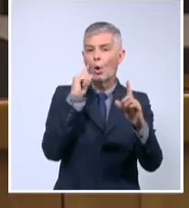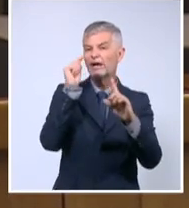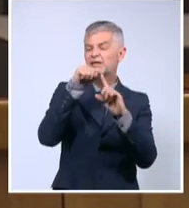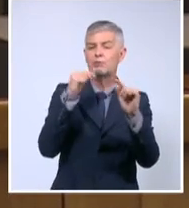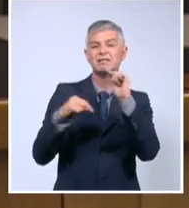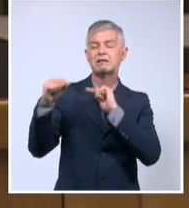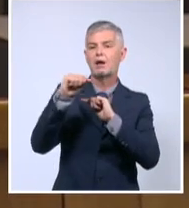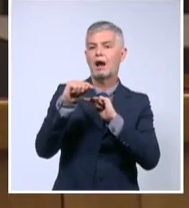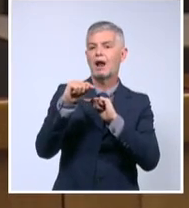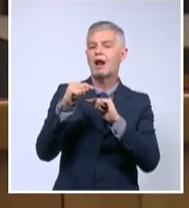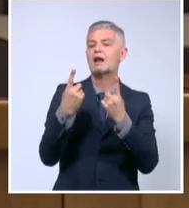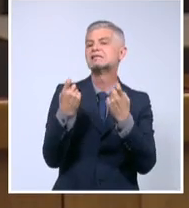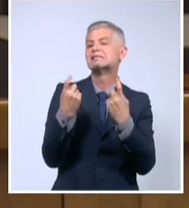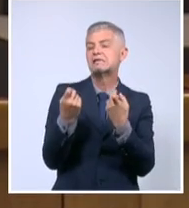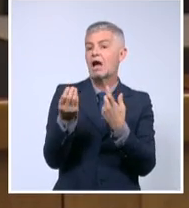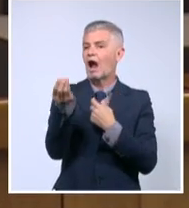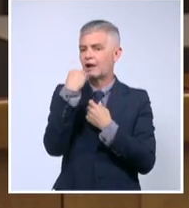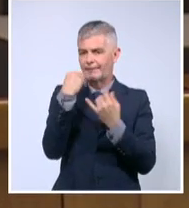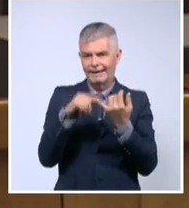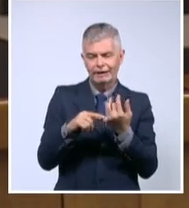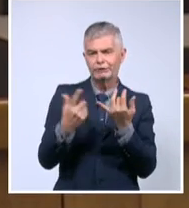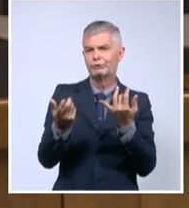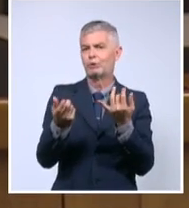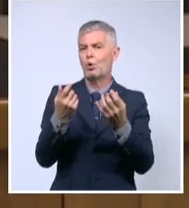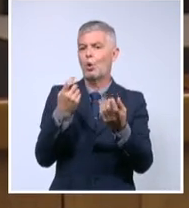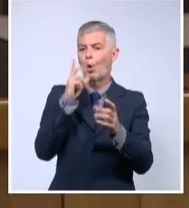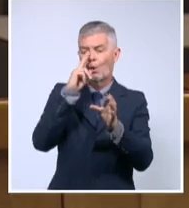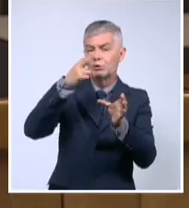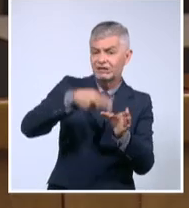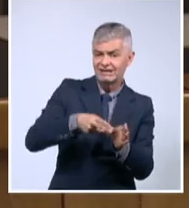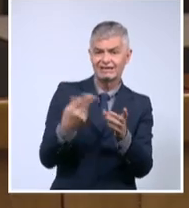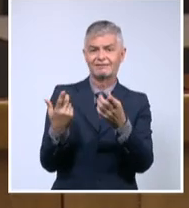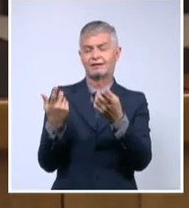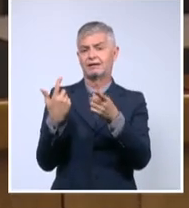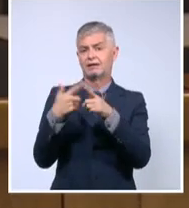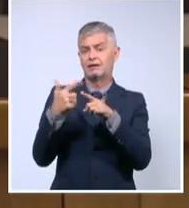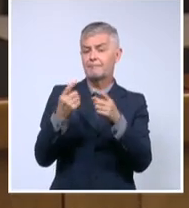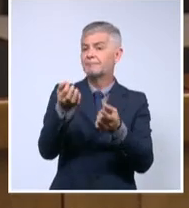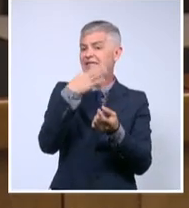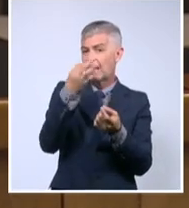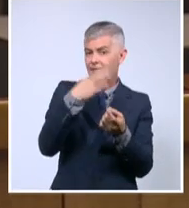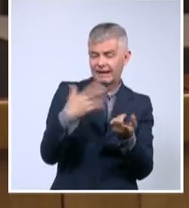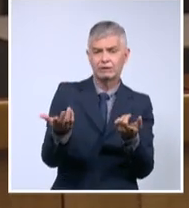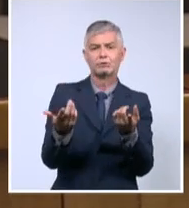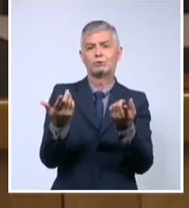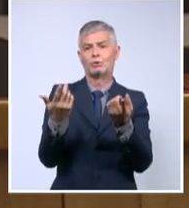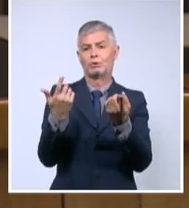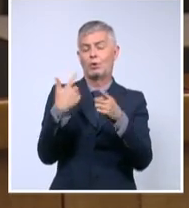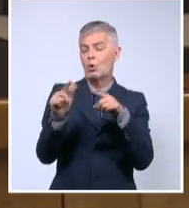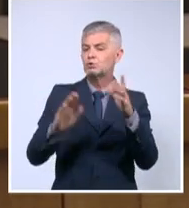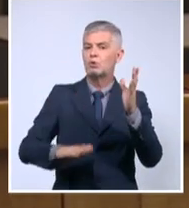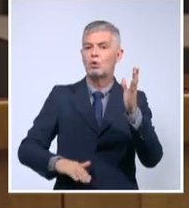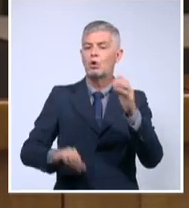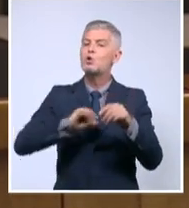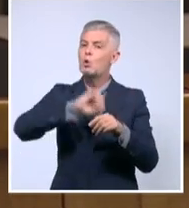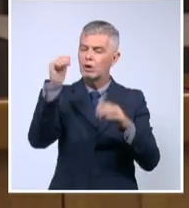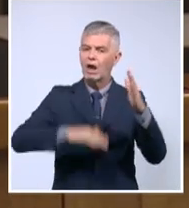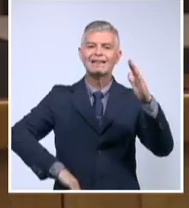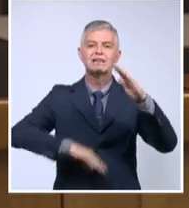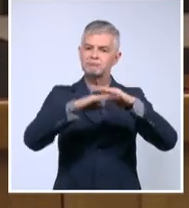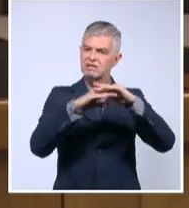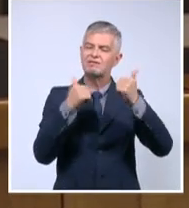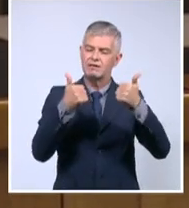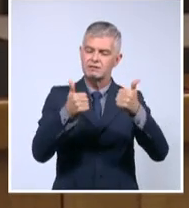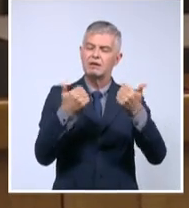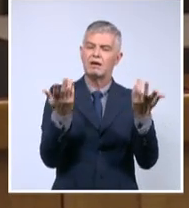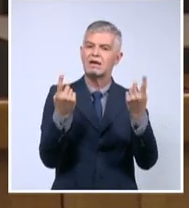los alimentos, combustibles, fertilizantes y plaguicidas, medicamentos, satisfacer las demandas de la defensa, así como la